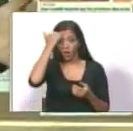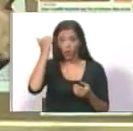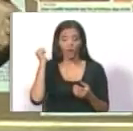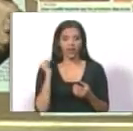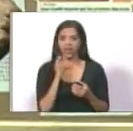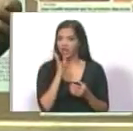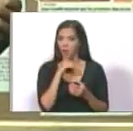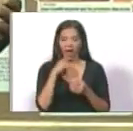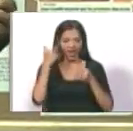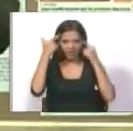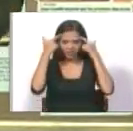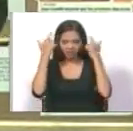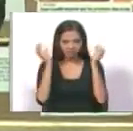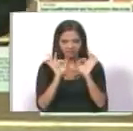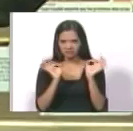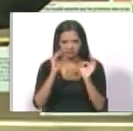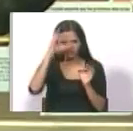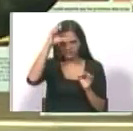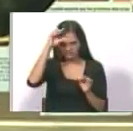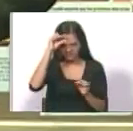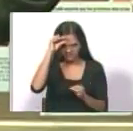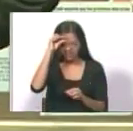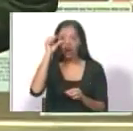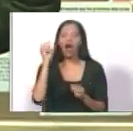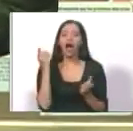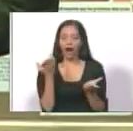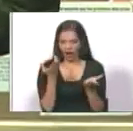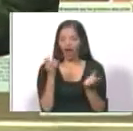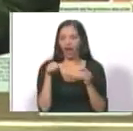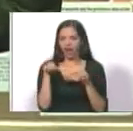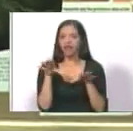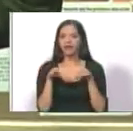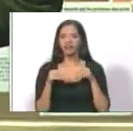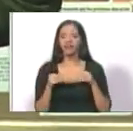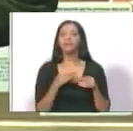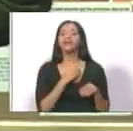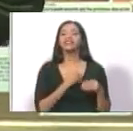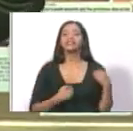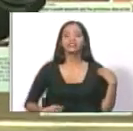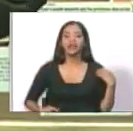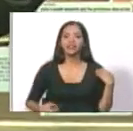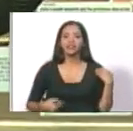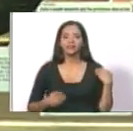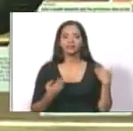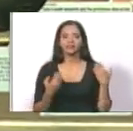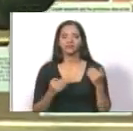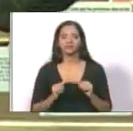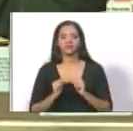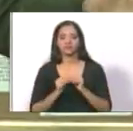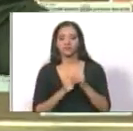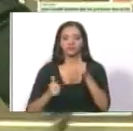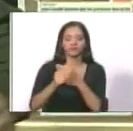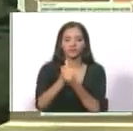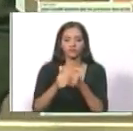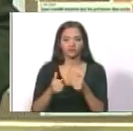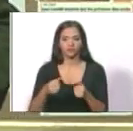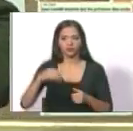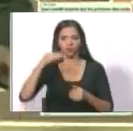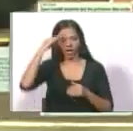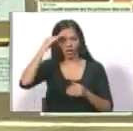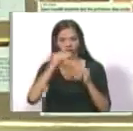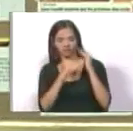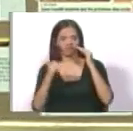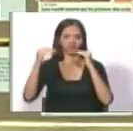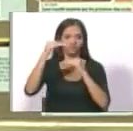cerebro para nada, se le ocurrió adelantar al presidente los ascensos, los actos, le cambiamos